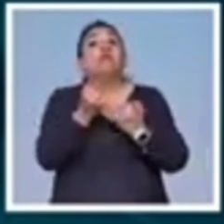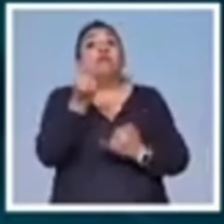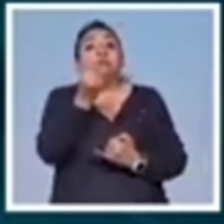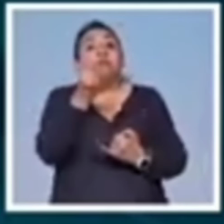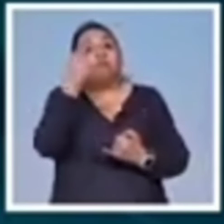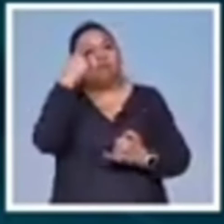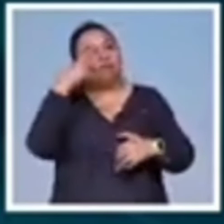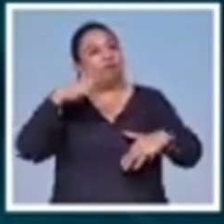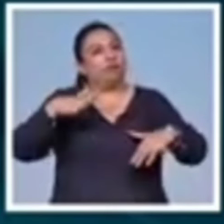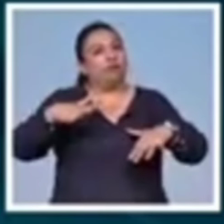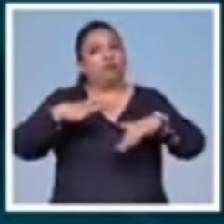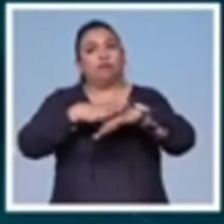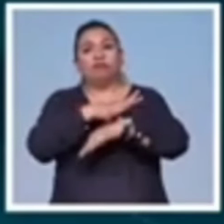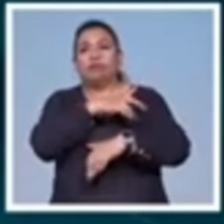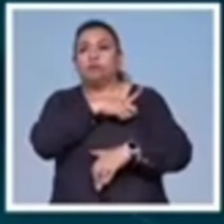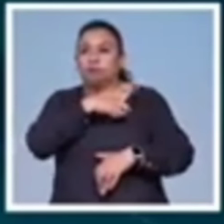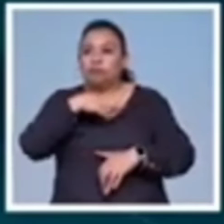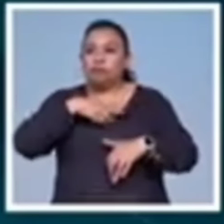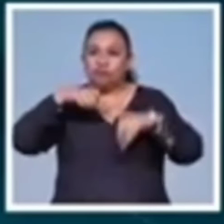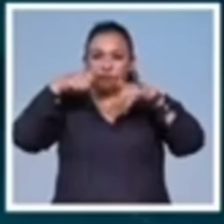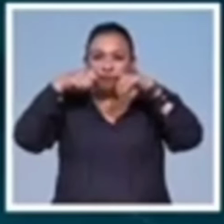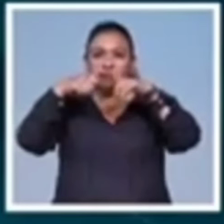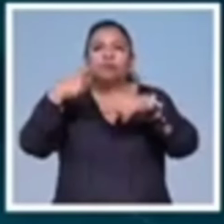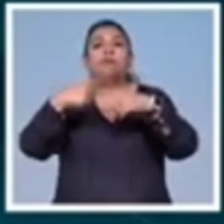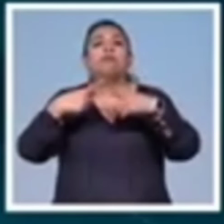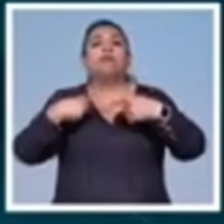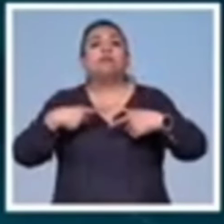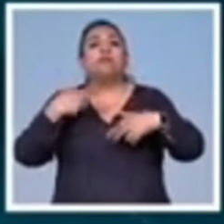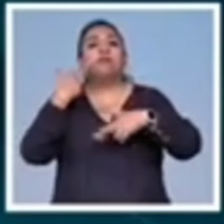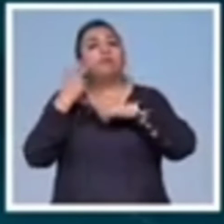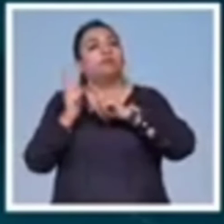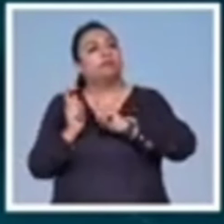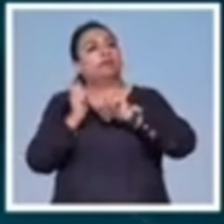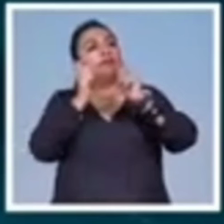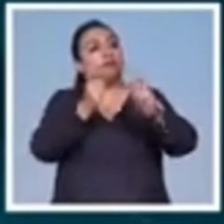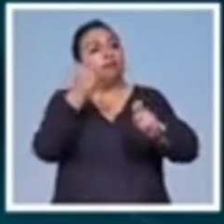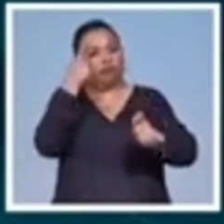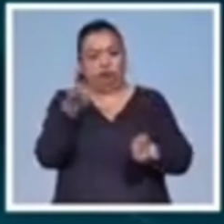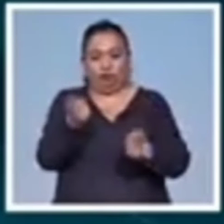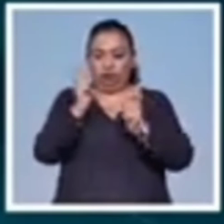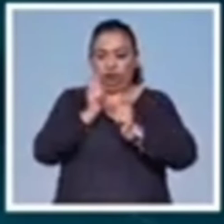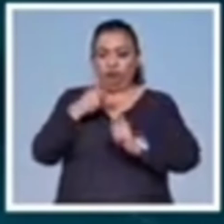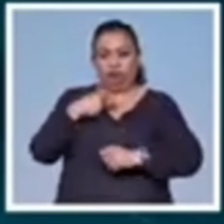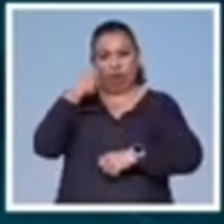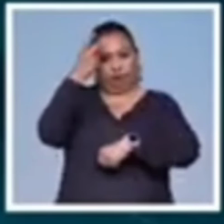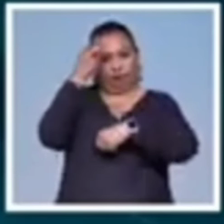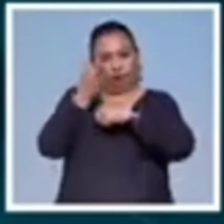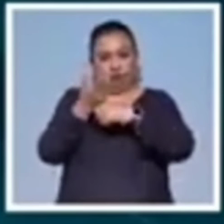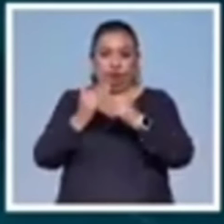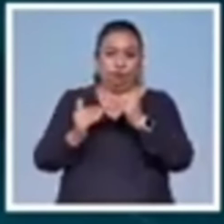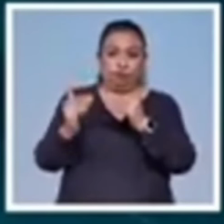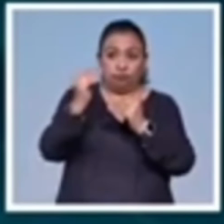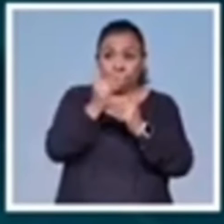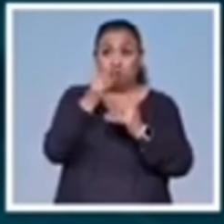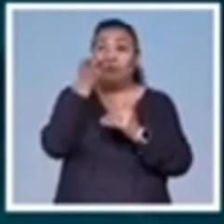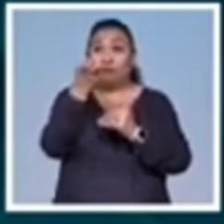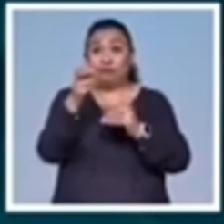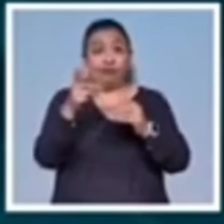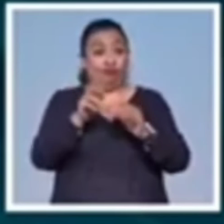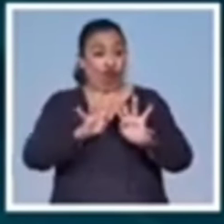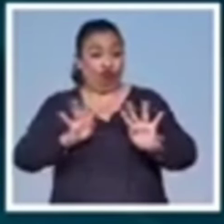de cambio que deberá atender la persona nombrada para ocupar la rectoría. Este